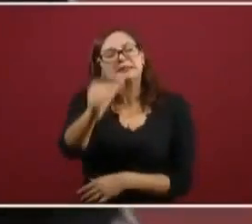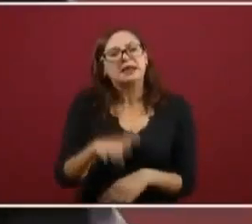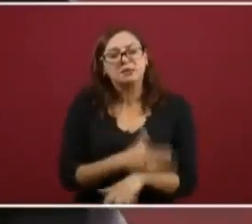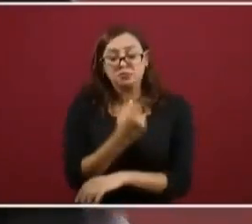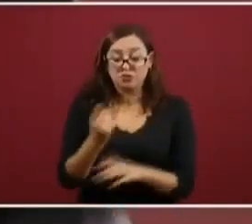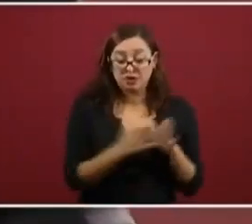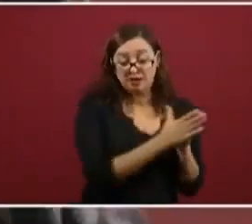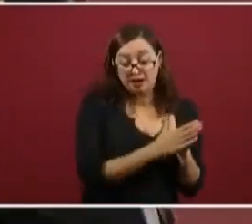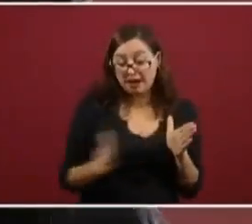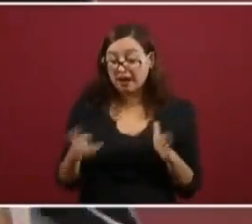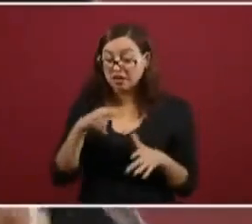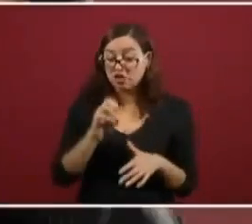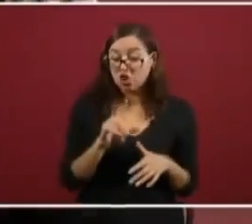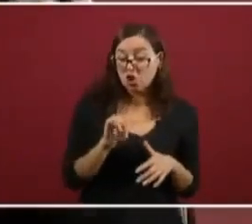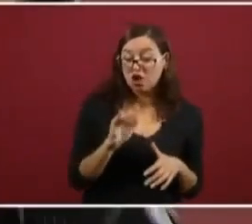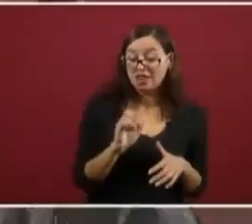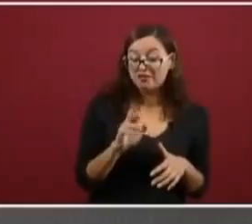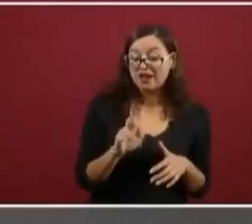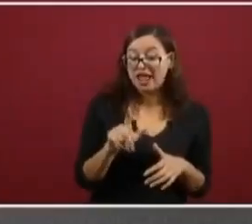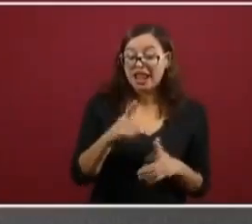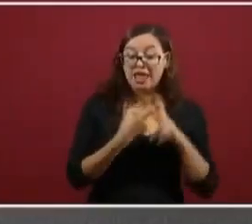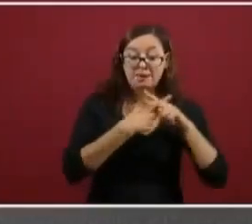neoliberal desde